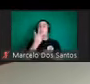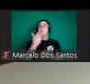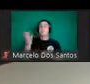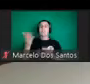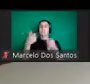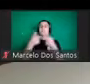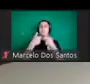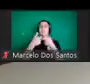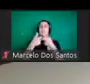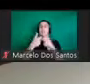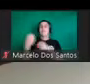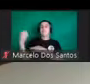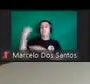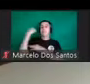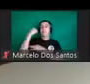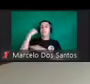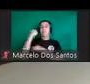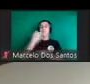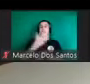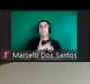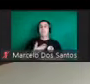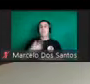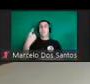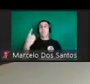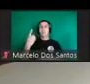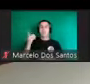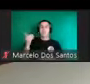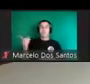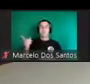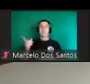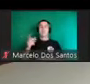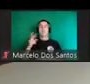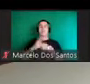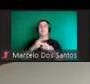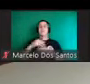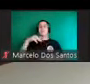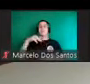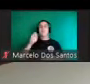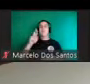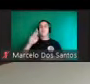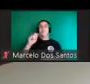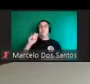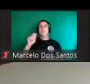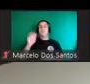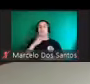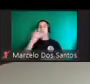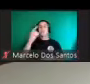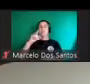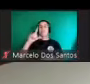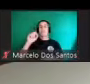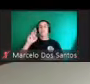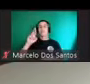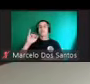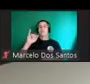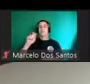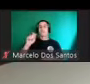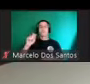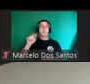Empoderadores Urubillá. Niña Caraí María Gloria von Einstein. A continuación hará